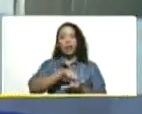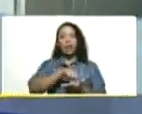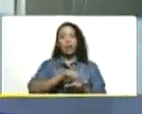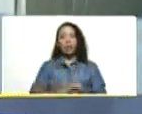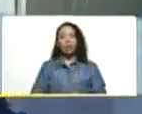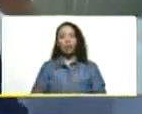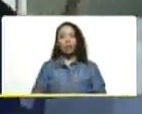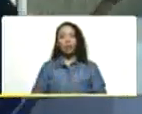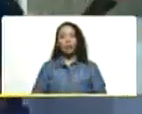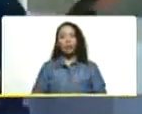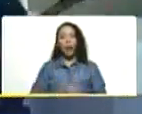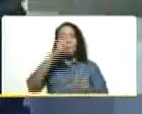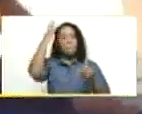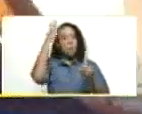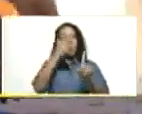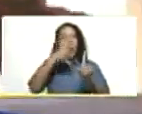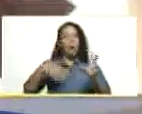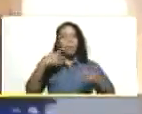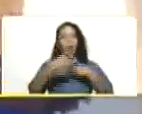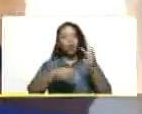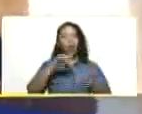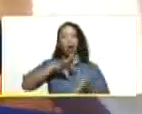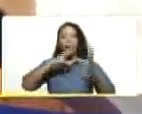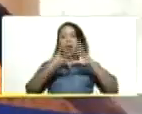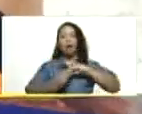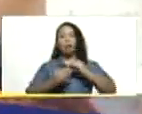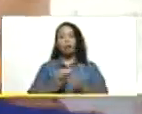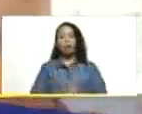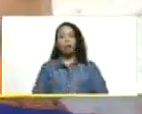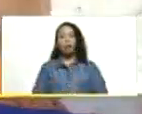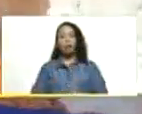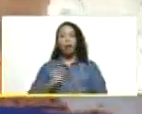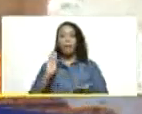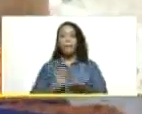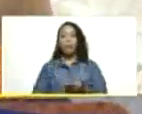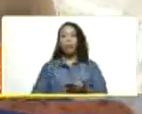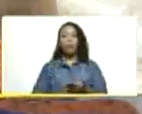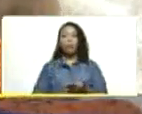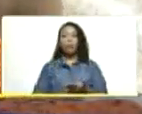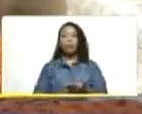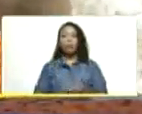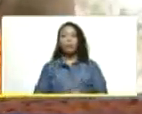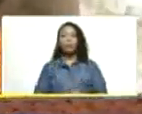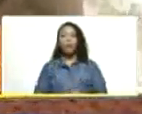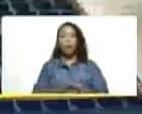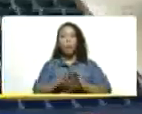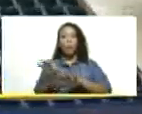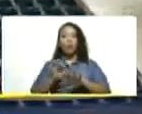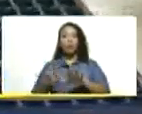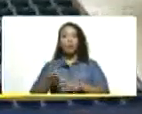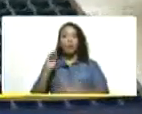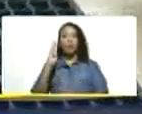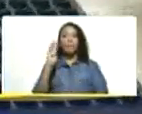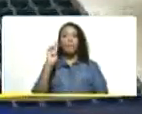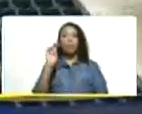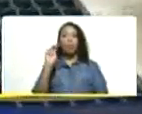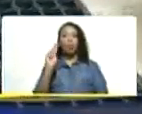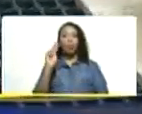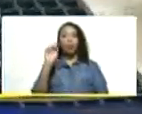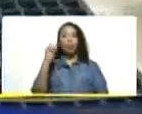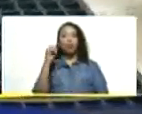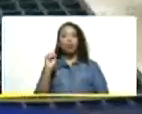de Formación y Producción de los CLAP, ubicado en Cumaripa, municipio de Urusual de nuestro estado.